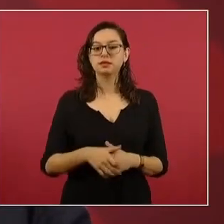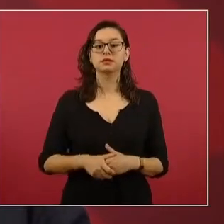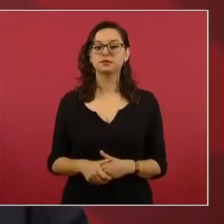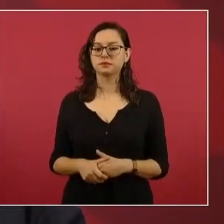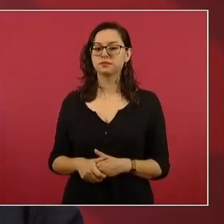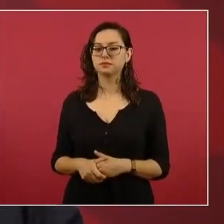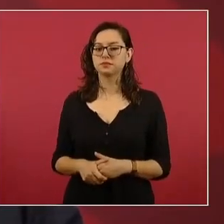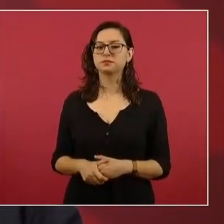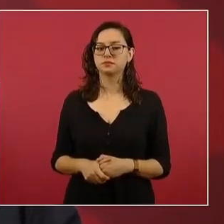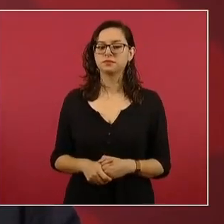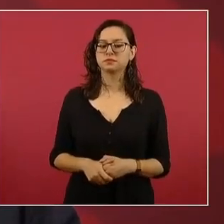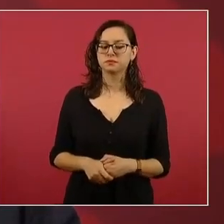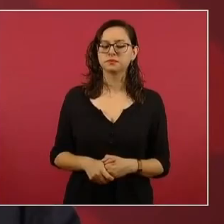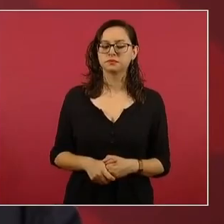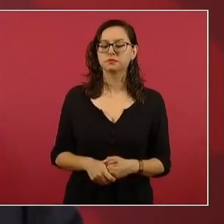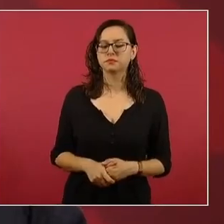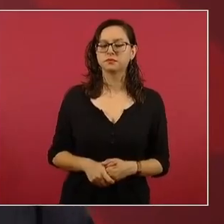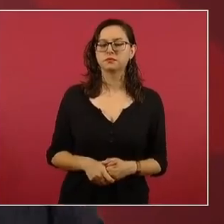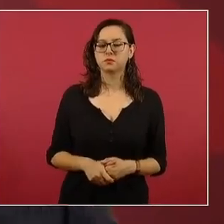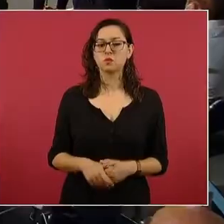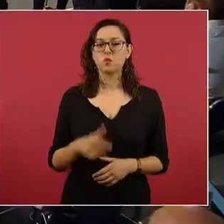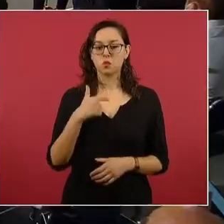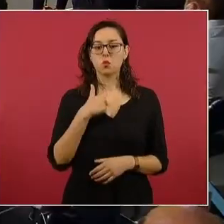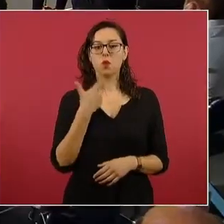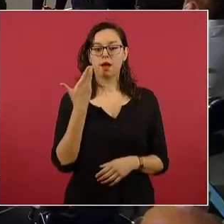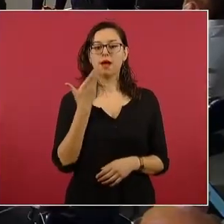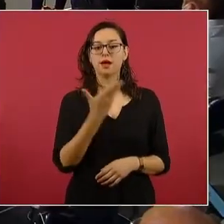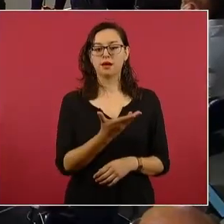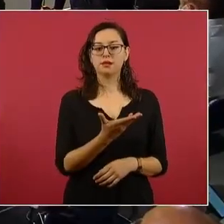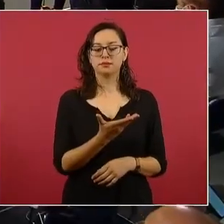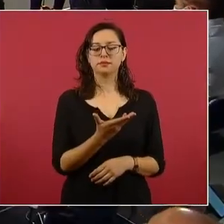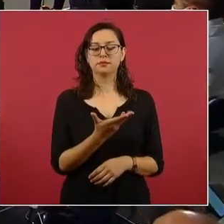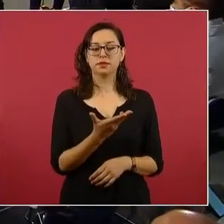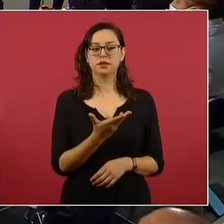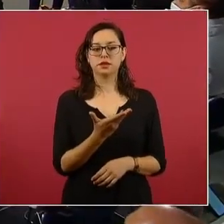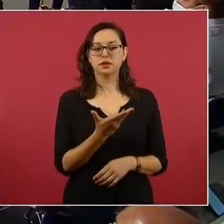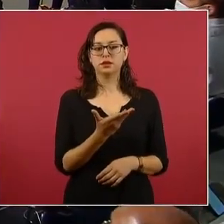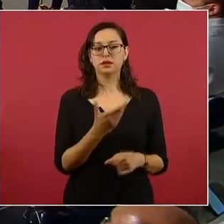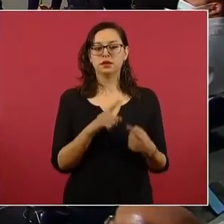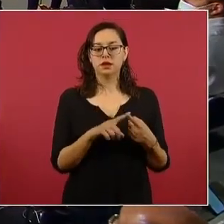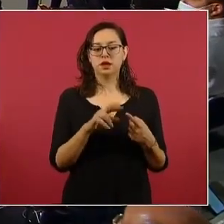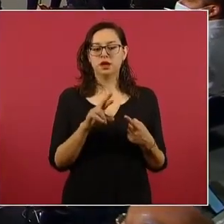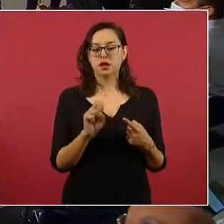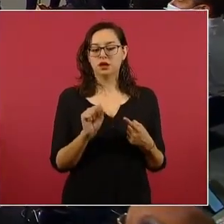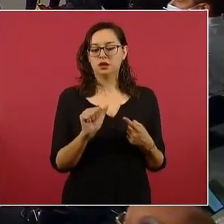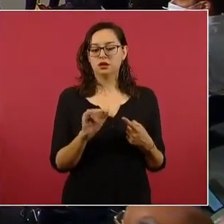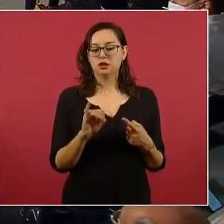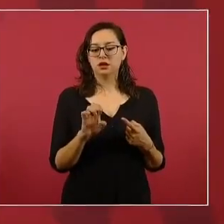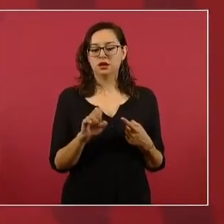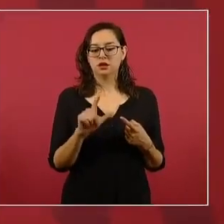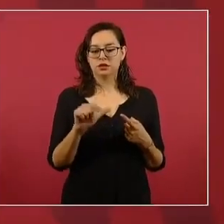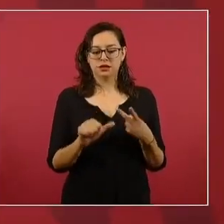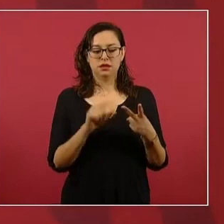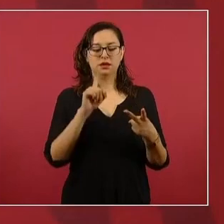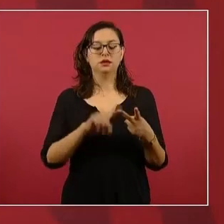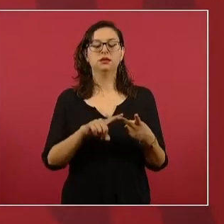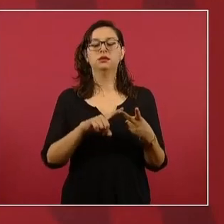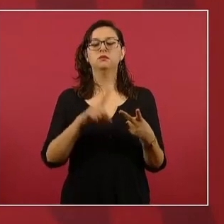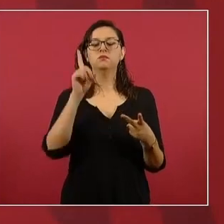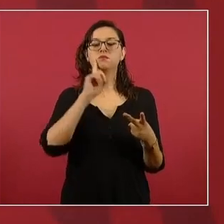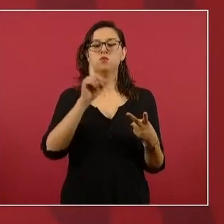Entonces vamos a pedirle a Rosa Isela, la directora del